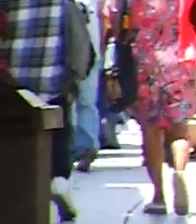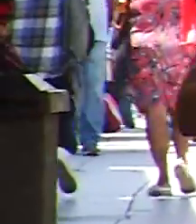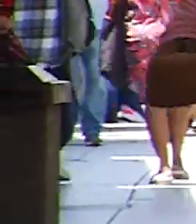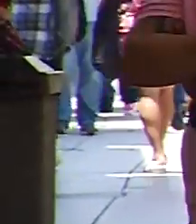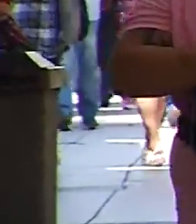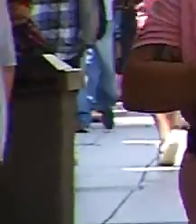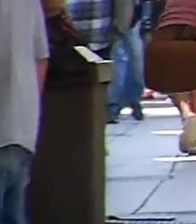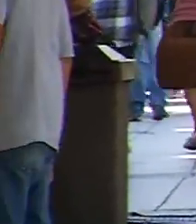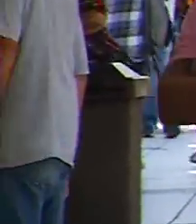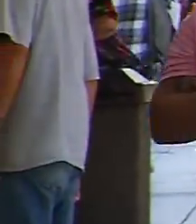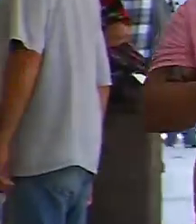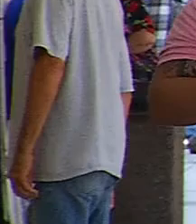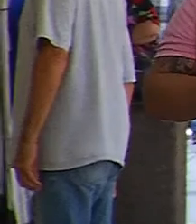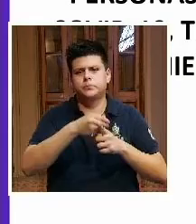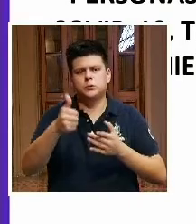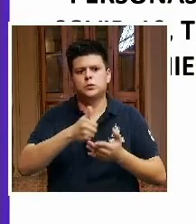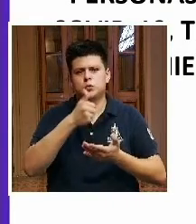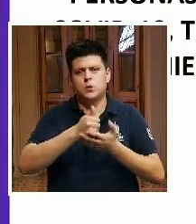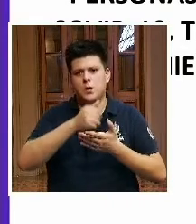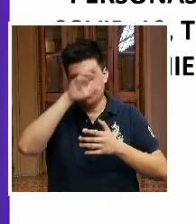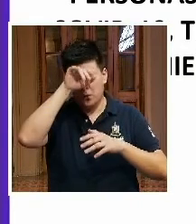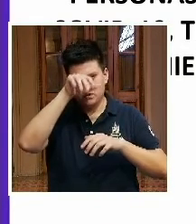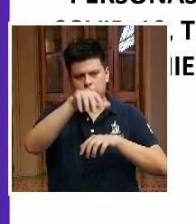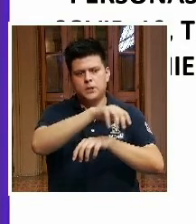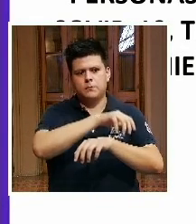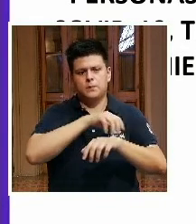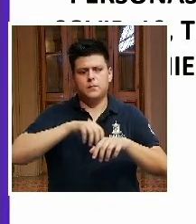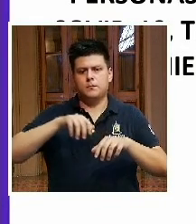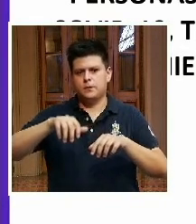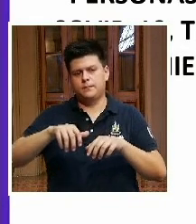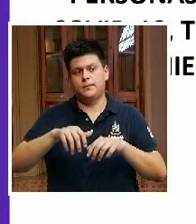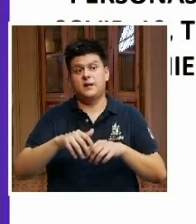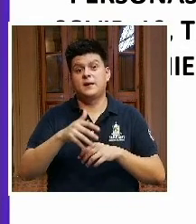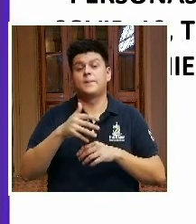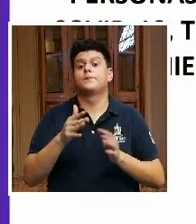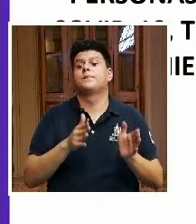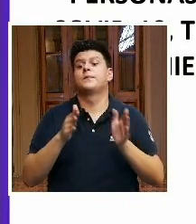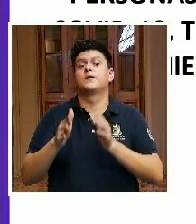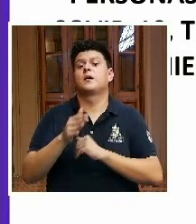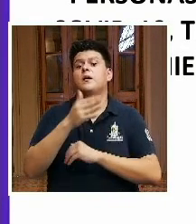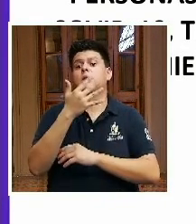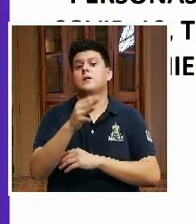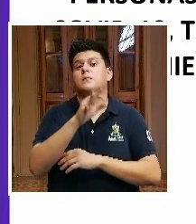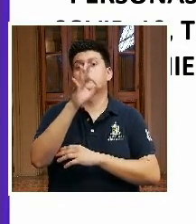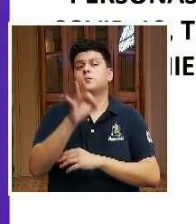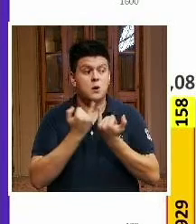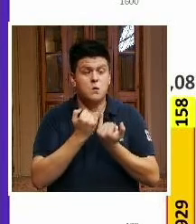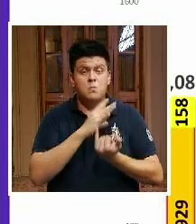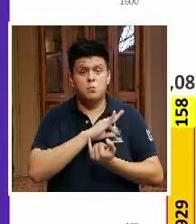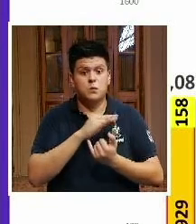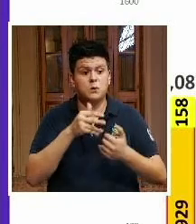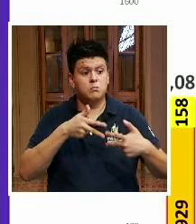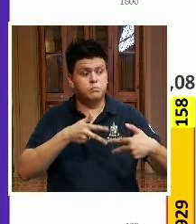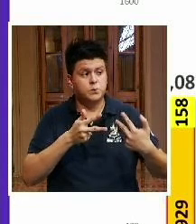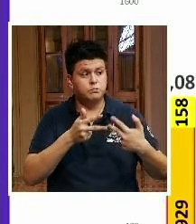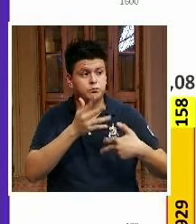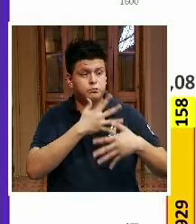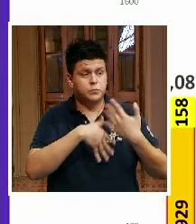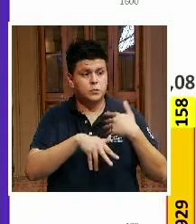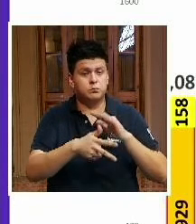que actualmente padecen la enfermedad recibe atención hospitalaria y el 90% en casa hoy